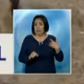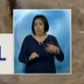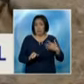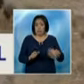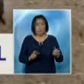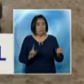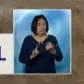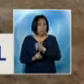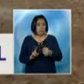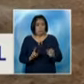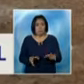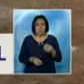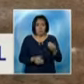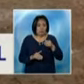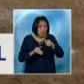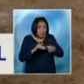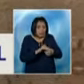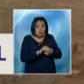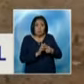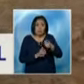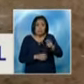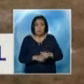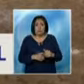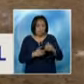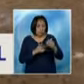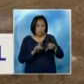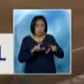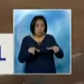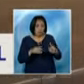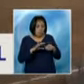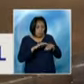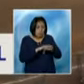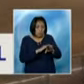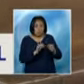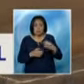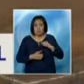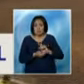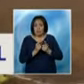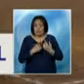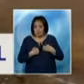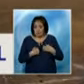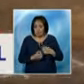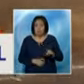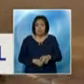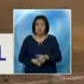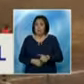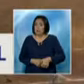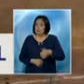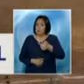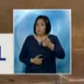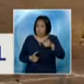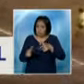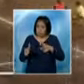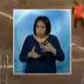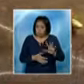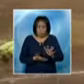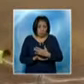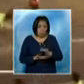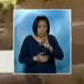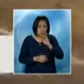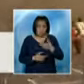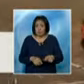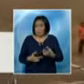ataque gracias a que pudieron esconderse en los camerinos. Las autoridades de este torneo aún no se han